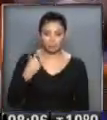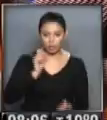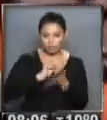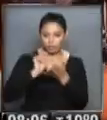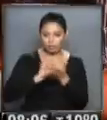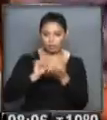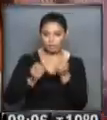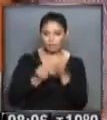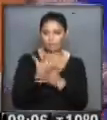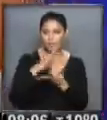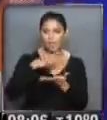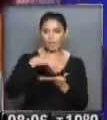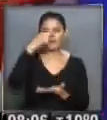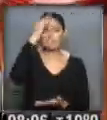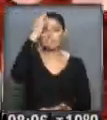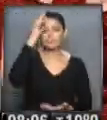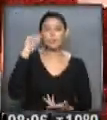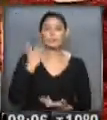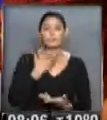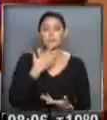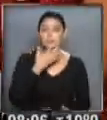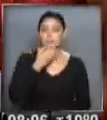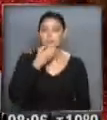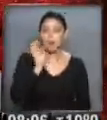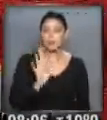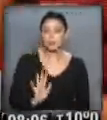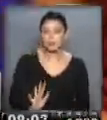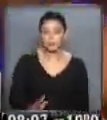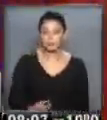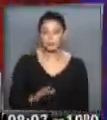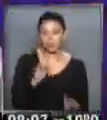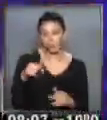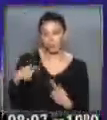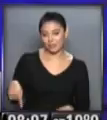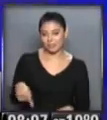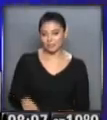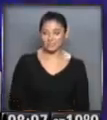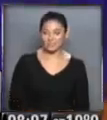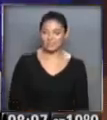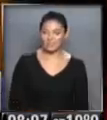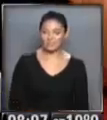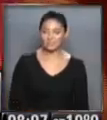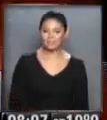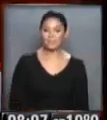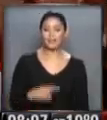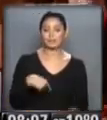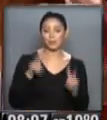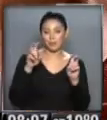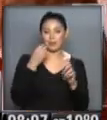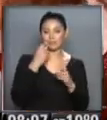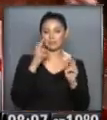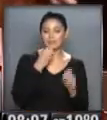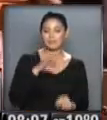siempre fueron obras de una calidad maravillosa, como los objetos. Así que